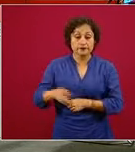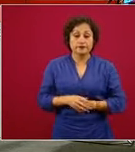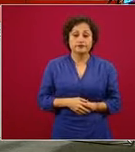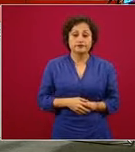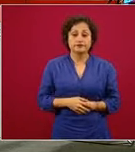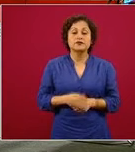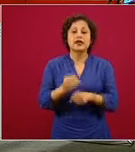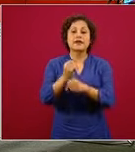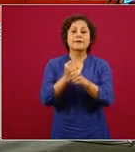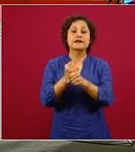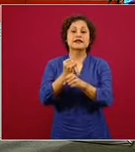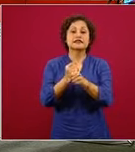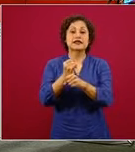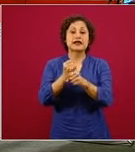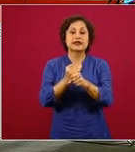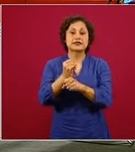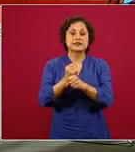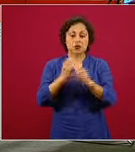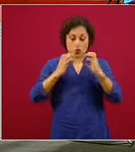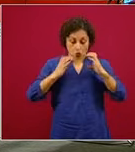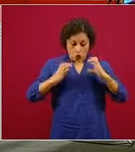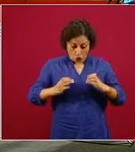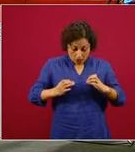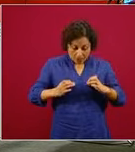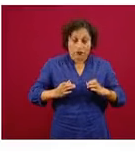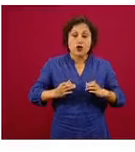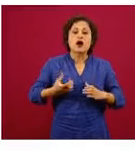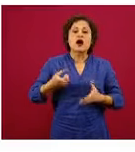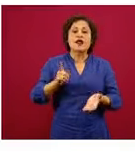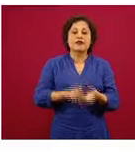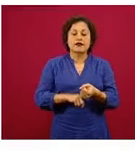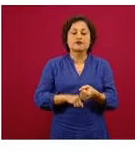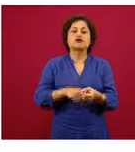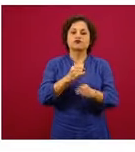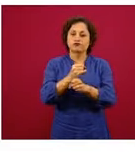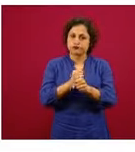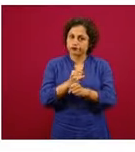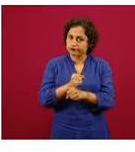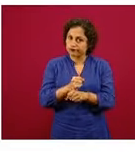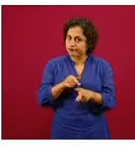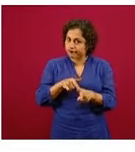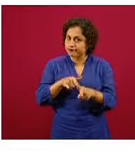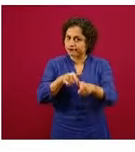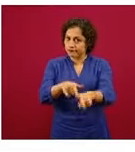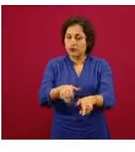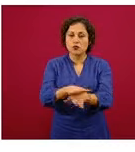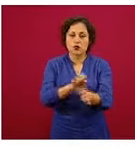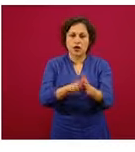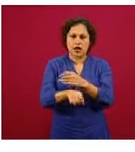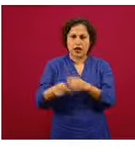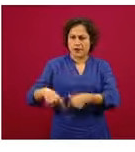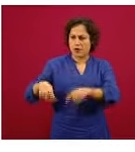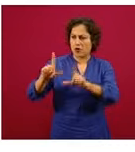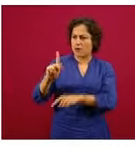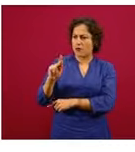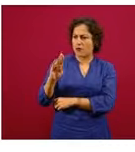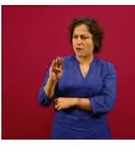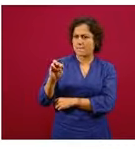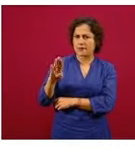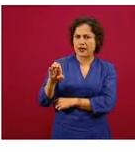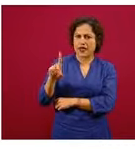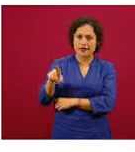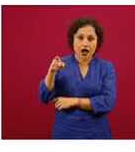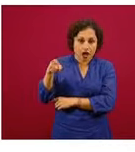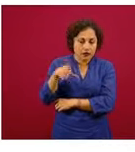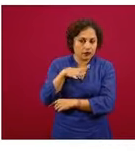la investigación biomédica. Es evidente. Por ejemplo, si buscamos en PubMed, que es una biblioteca científica